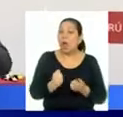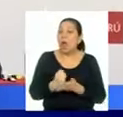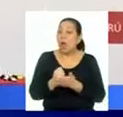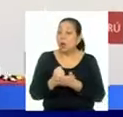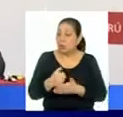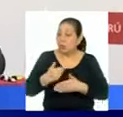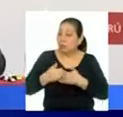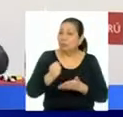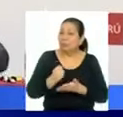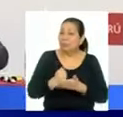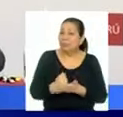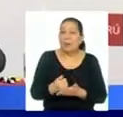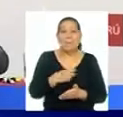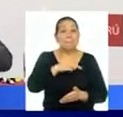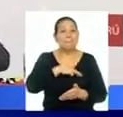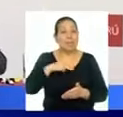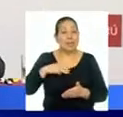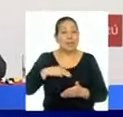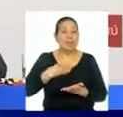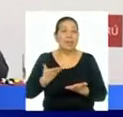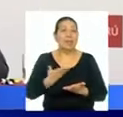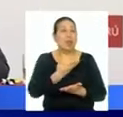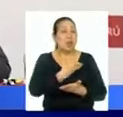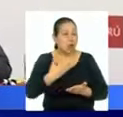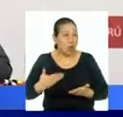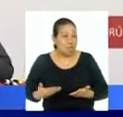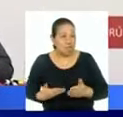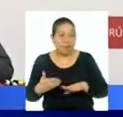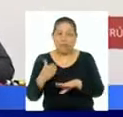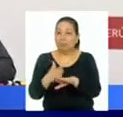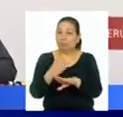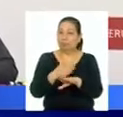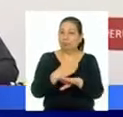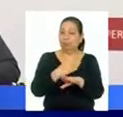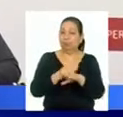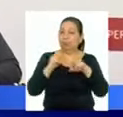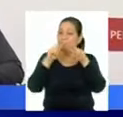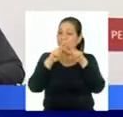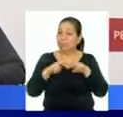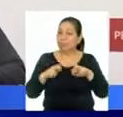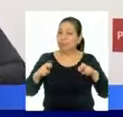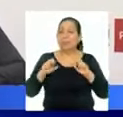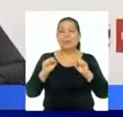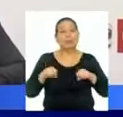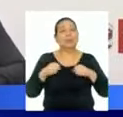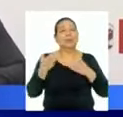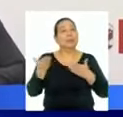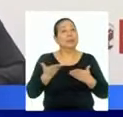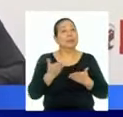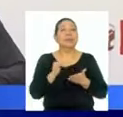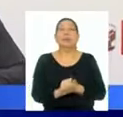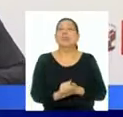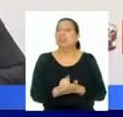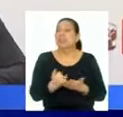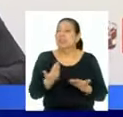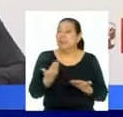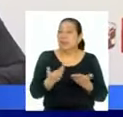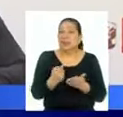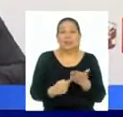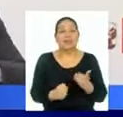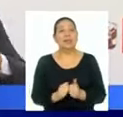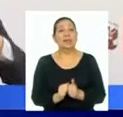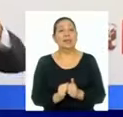y sigue ayudando al Ministerio Público a desarrollar esta investigación lo mejor posible y esperamos